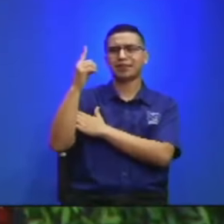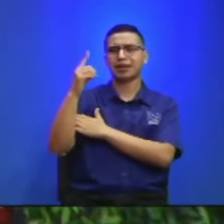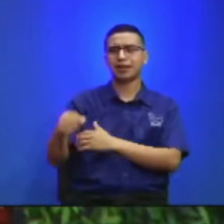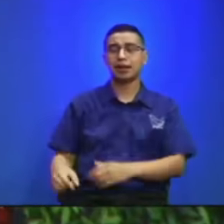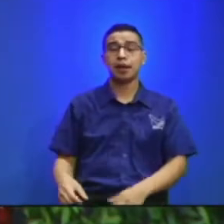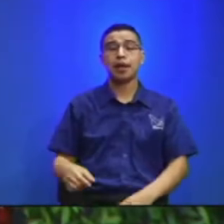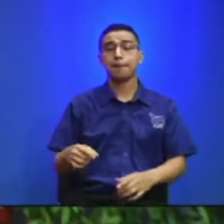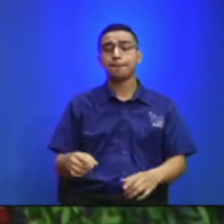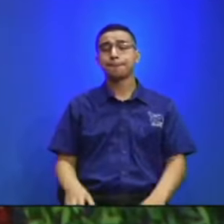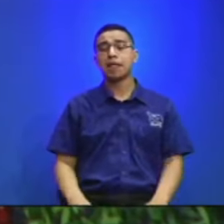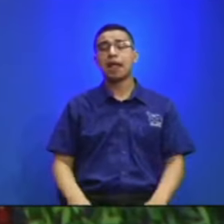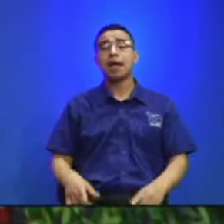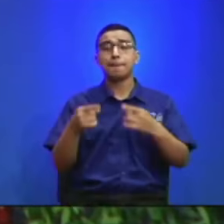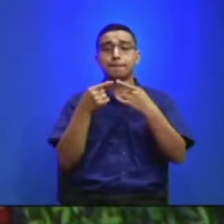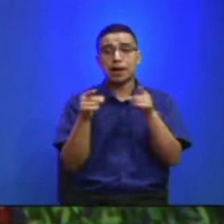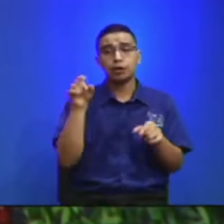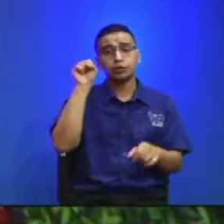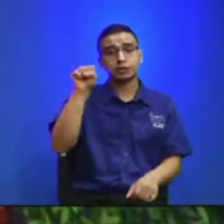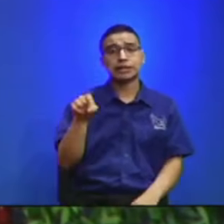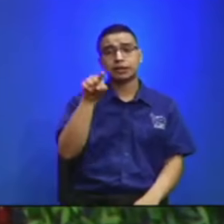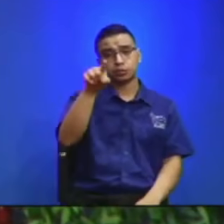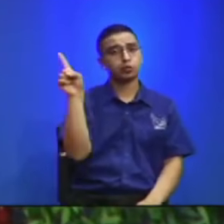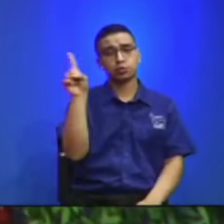si tú no lo has sentido